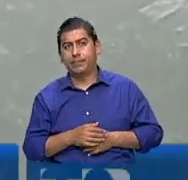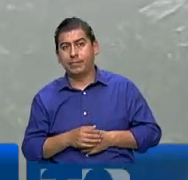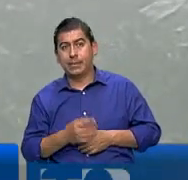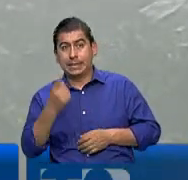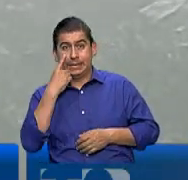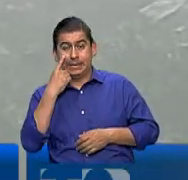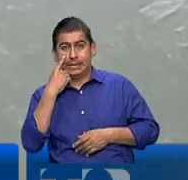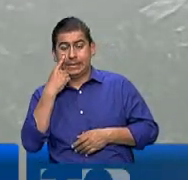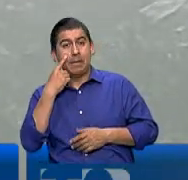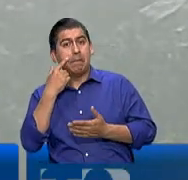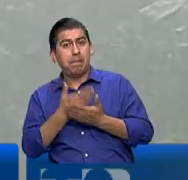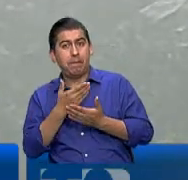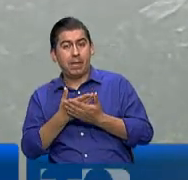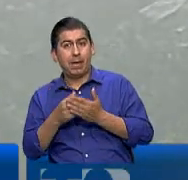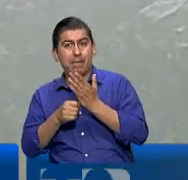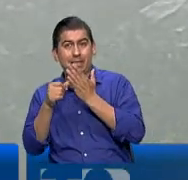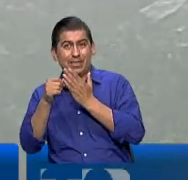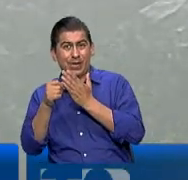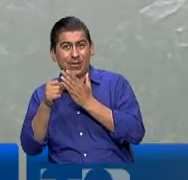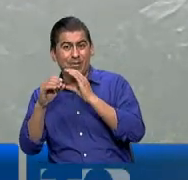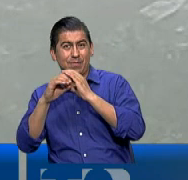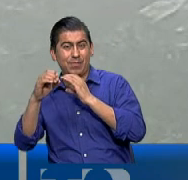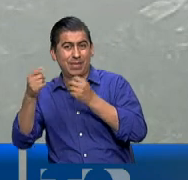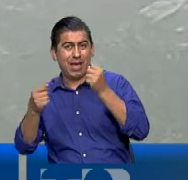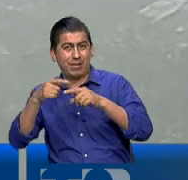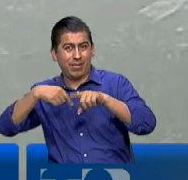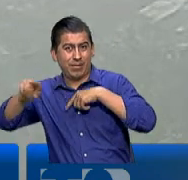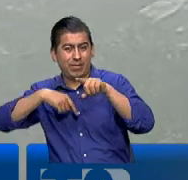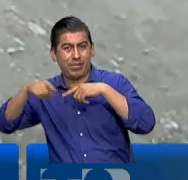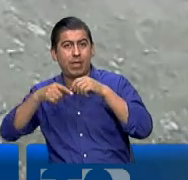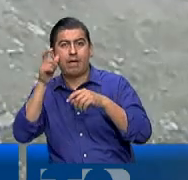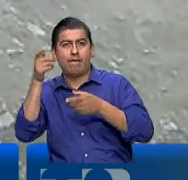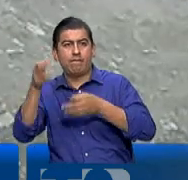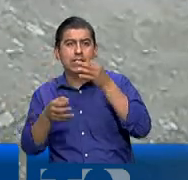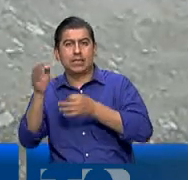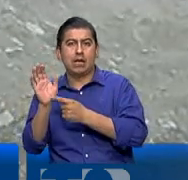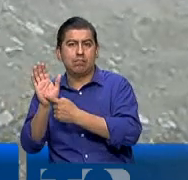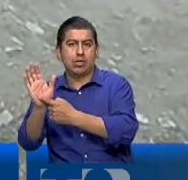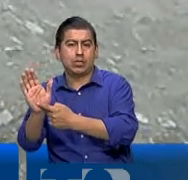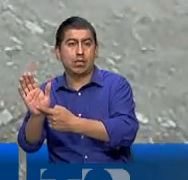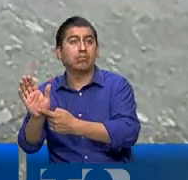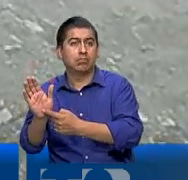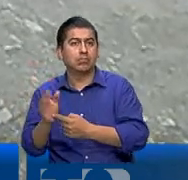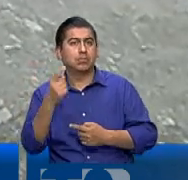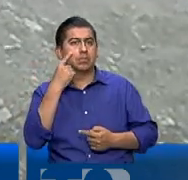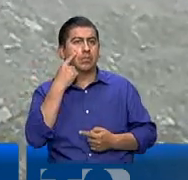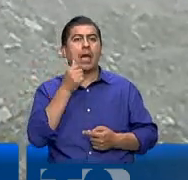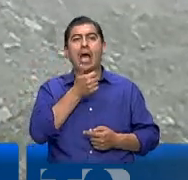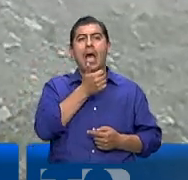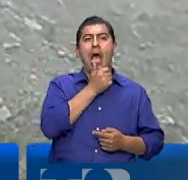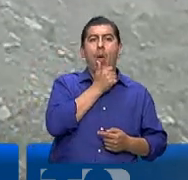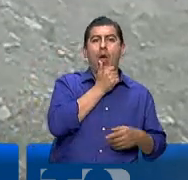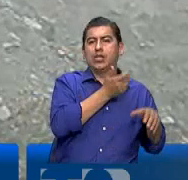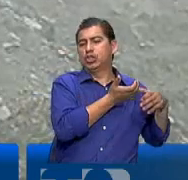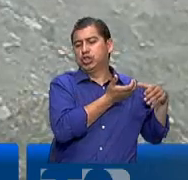Estas serían las pruebas del Ministerio de Transporte y Obras Públicas presentadas este lunes en la Fiscalía. Los videos dan cuenta del uso de agua a presión